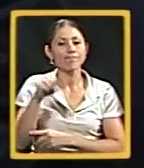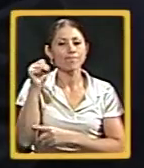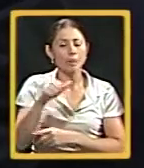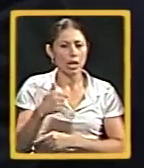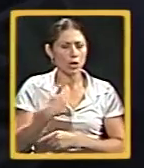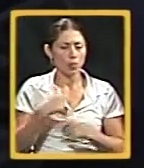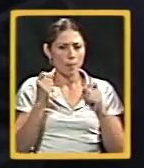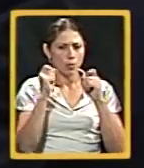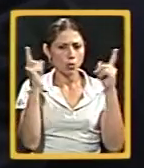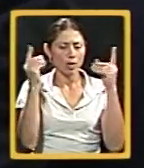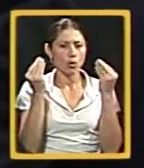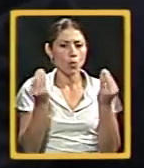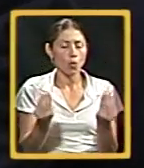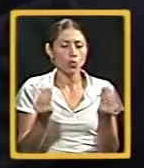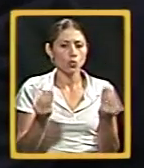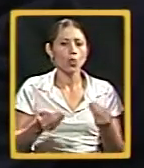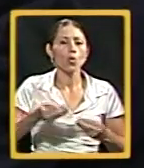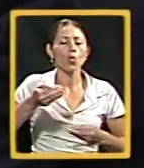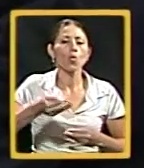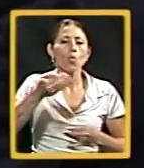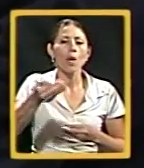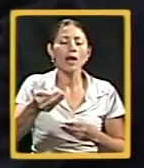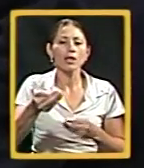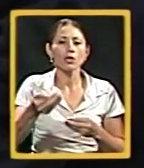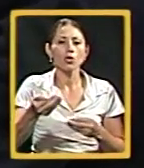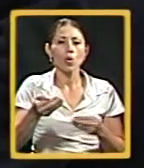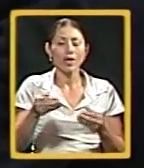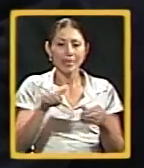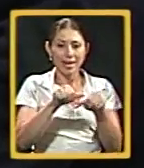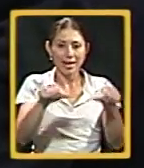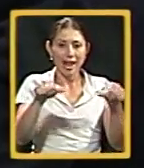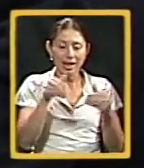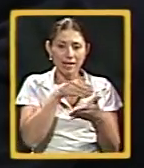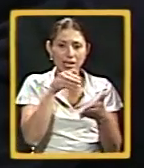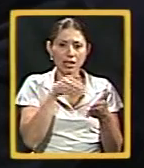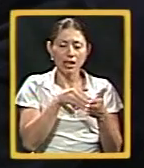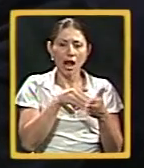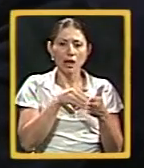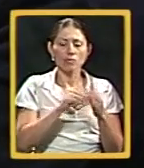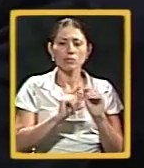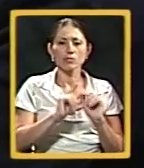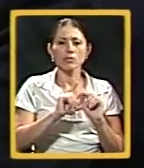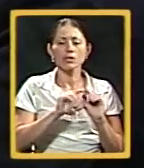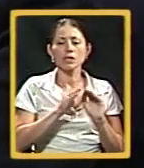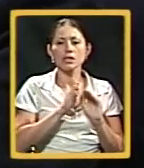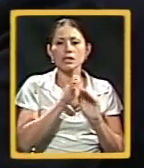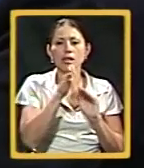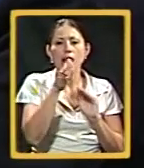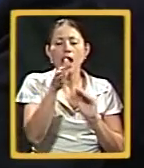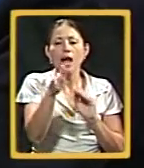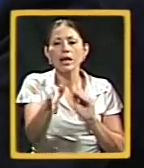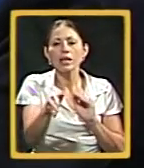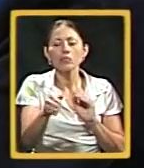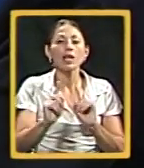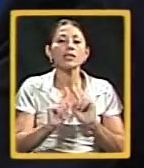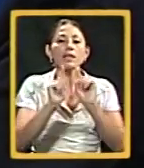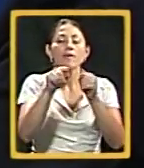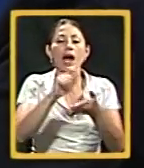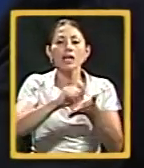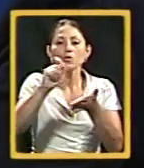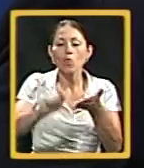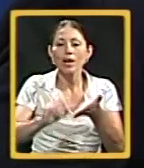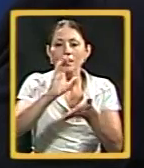se sale del área metropolitana y se va a escuelas o colegios o se lee ensayos o